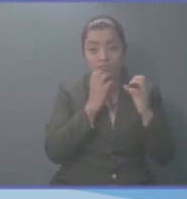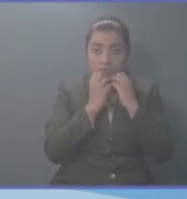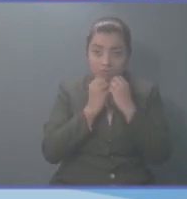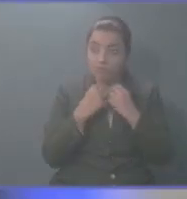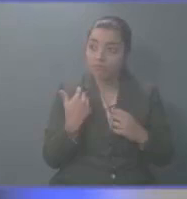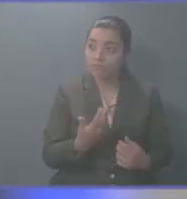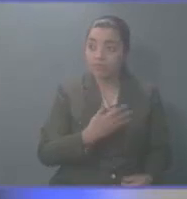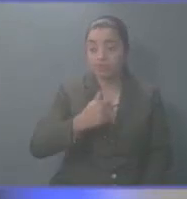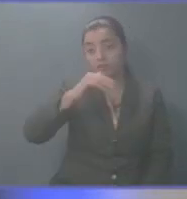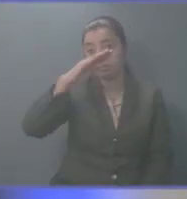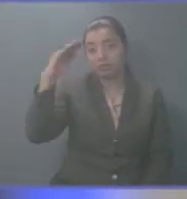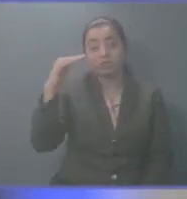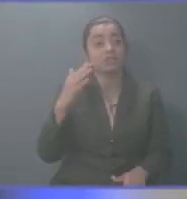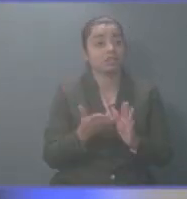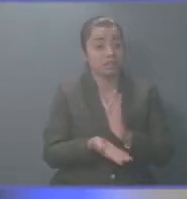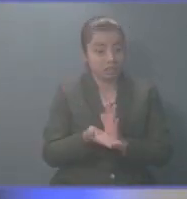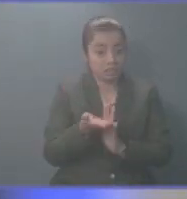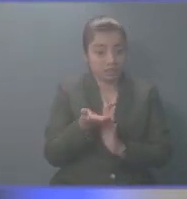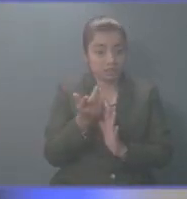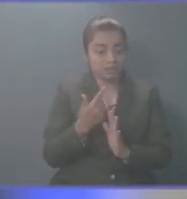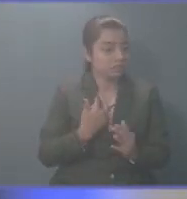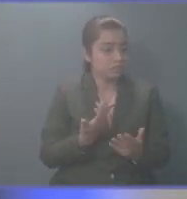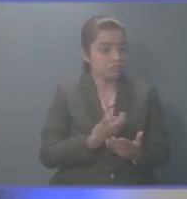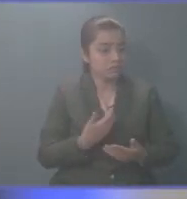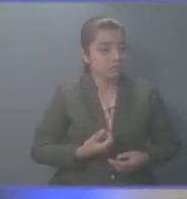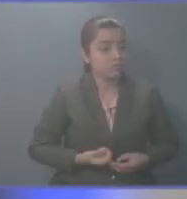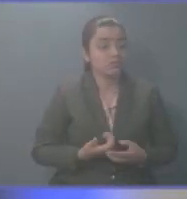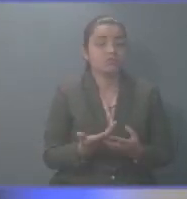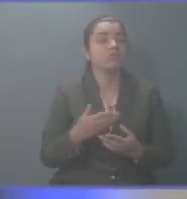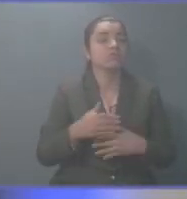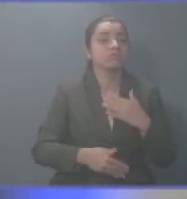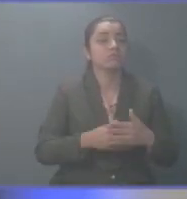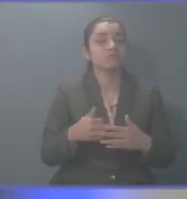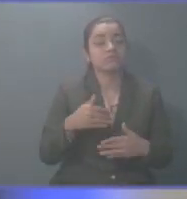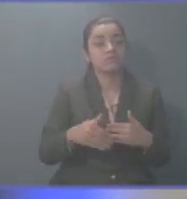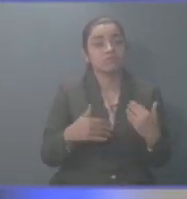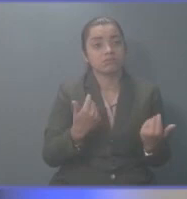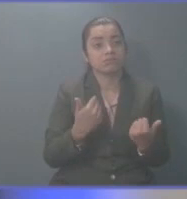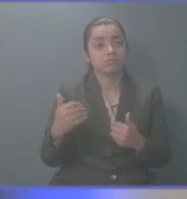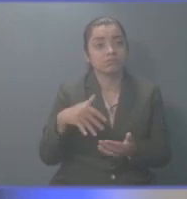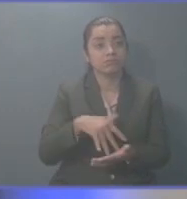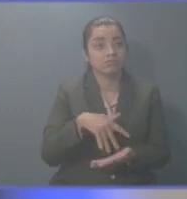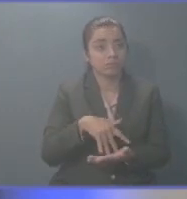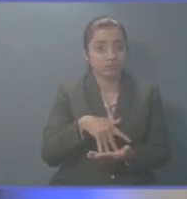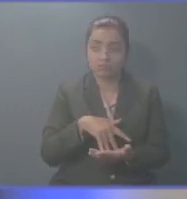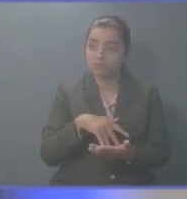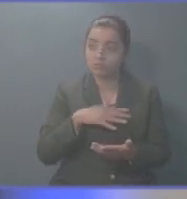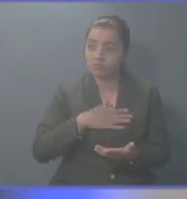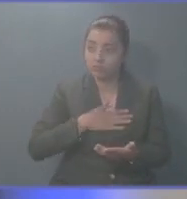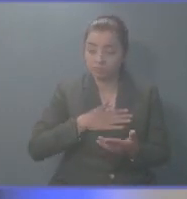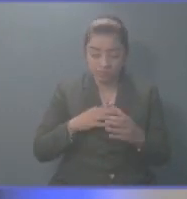Nosotros como país en vías de desarrollo estamos propensos, nuestro nivel de concentración de la población, tenés